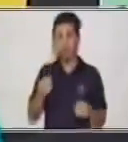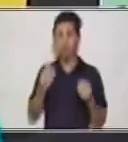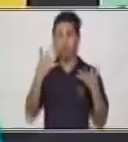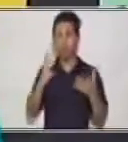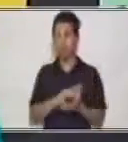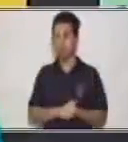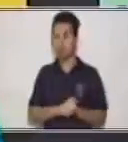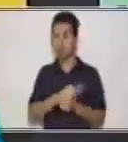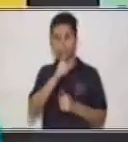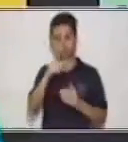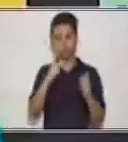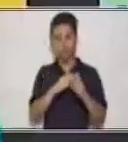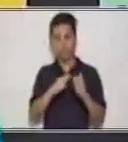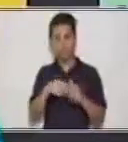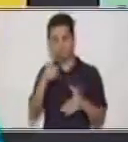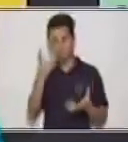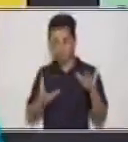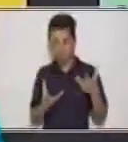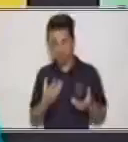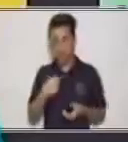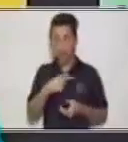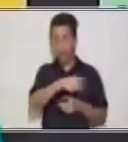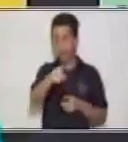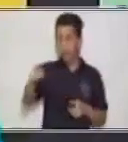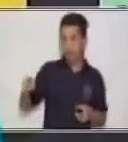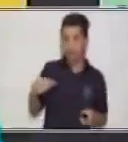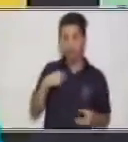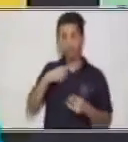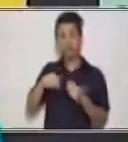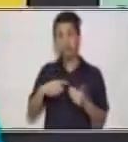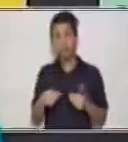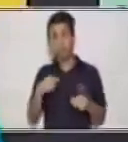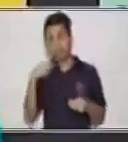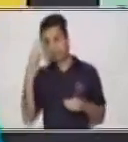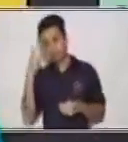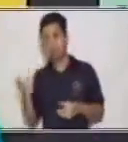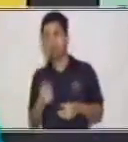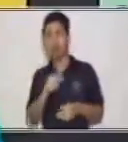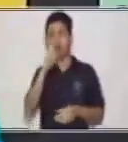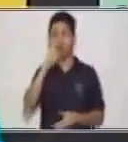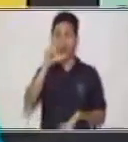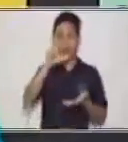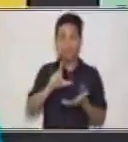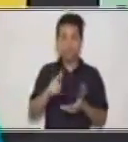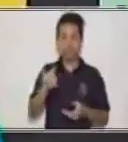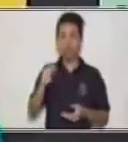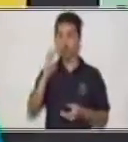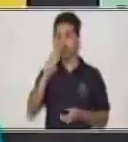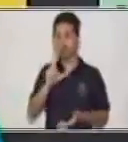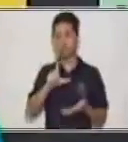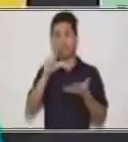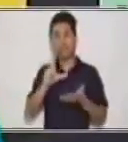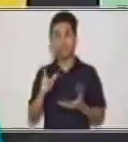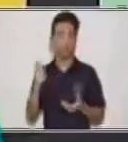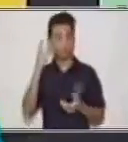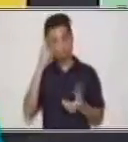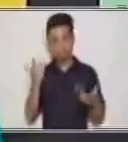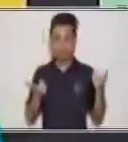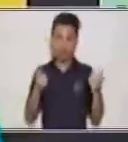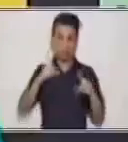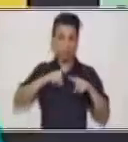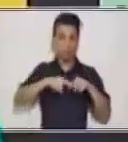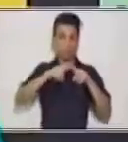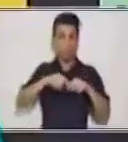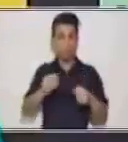casa ustedes cuando van cocinando dicen hay tantos miembros de la familia, vamos a hacer 1 litro, 2 litros o 3 litros, ¿verdad? Depende de la cantidad